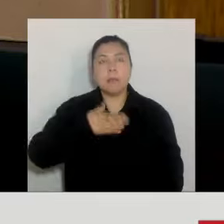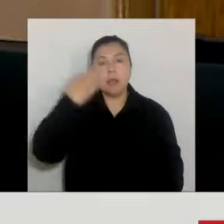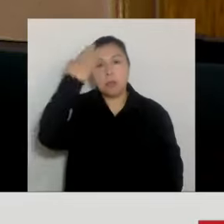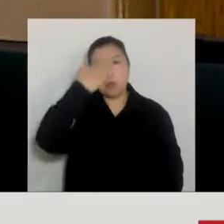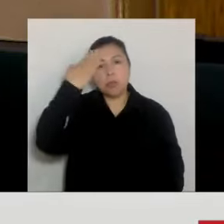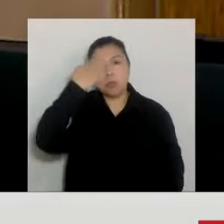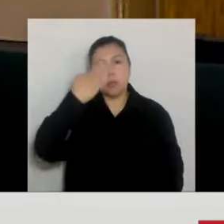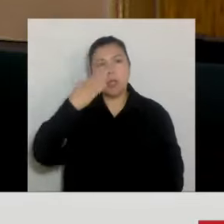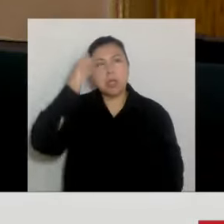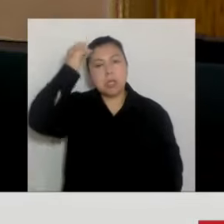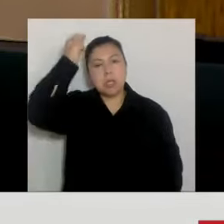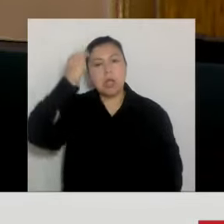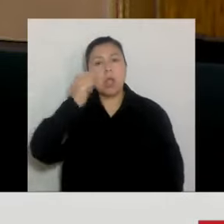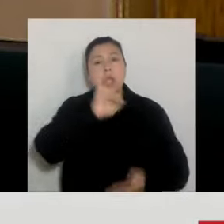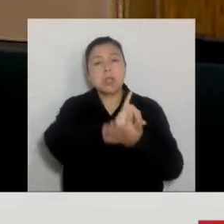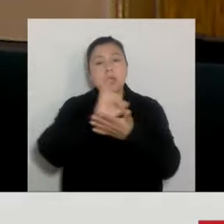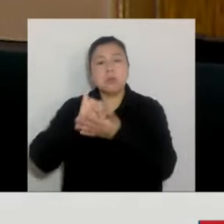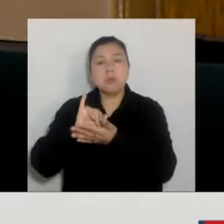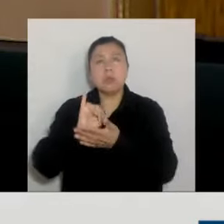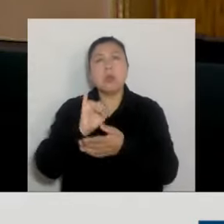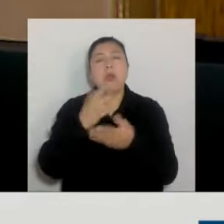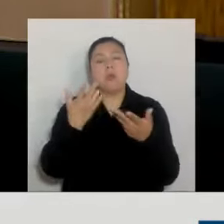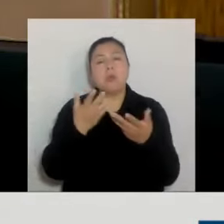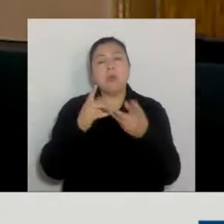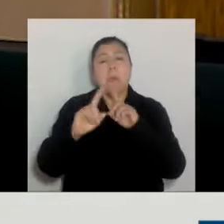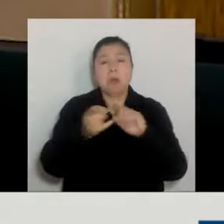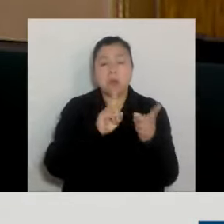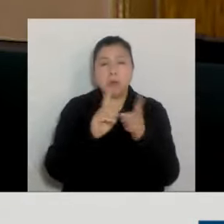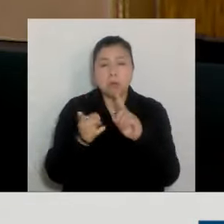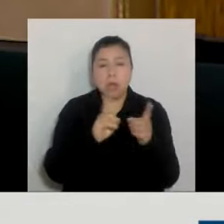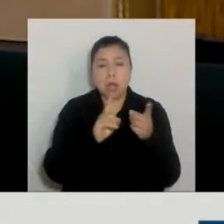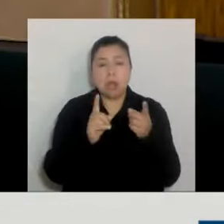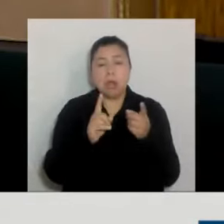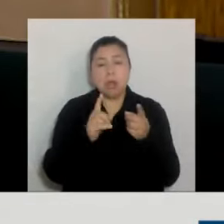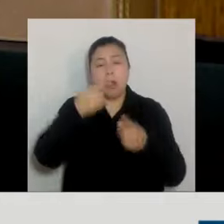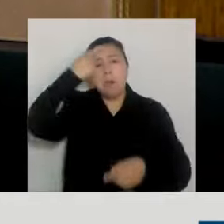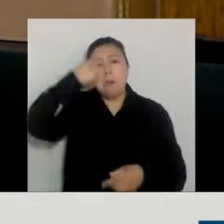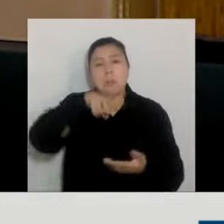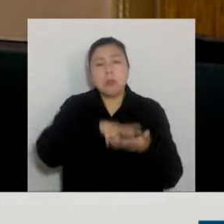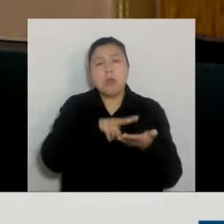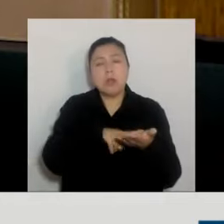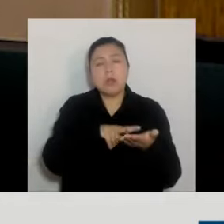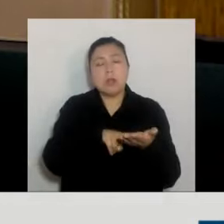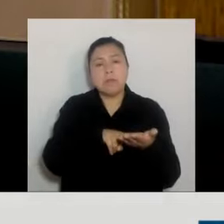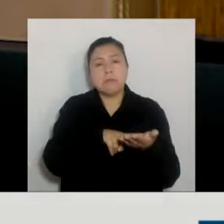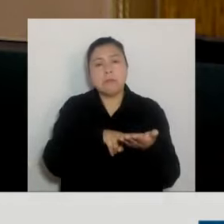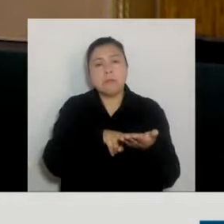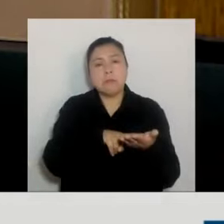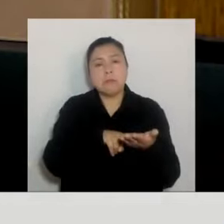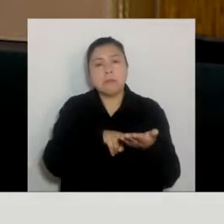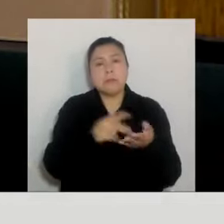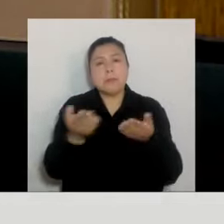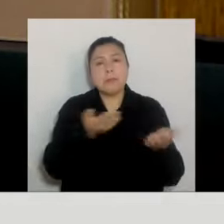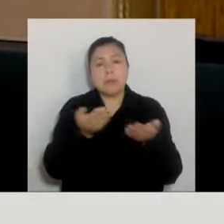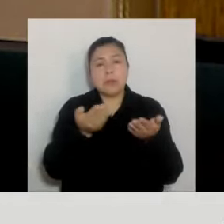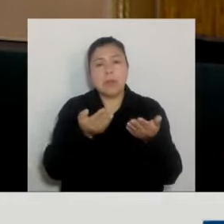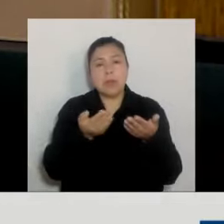creando nuevos órganos uno dice mire para coordinar Pero la verdad es que cada servicio tiene bastante